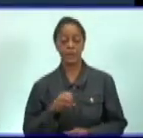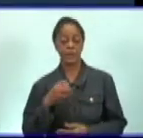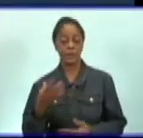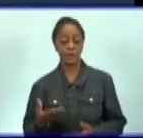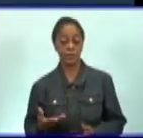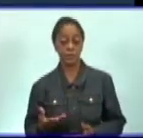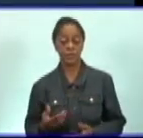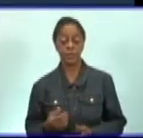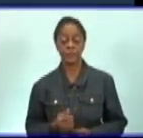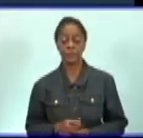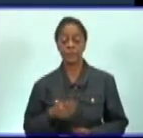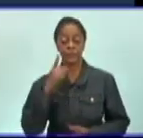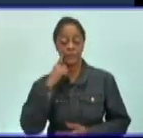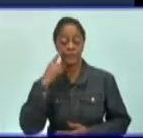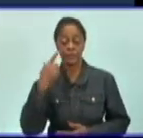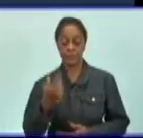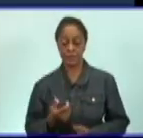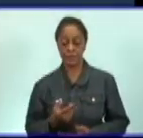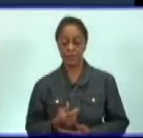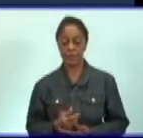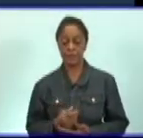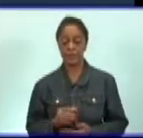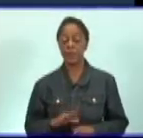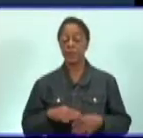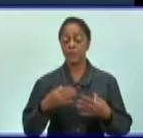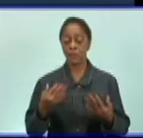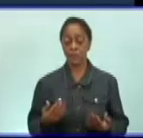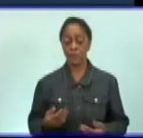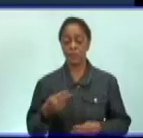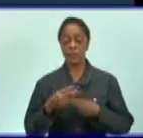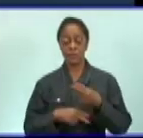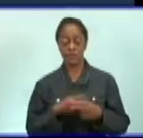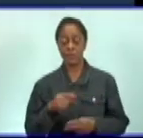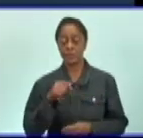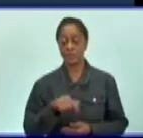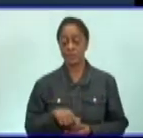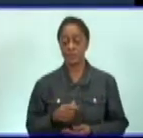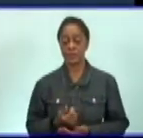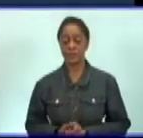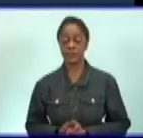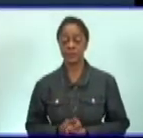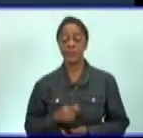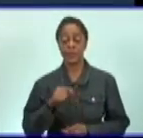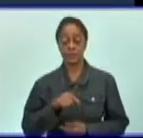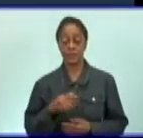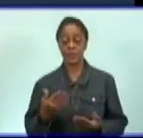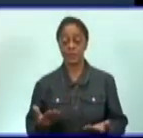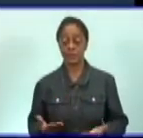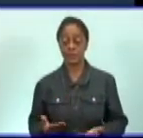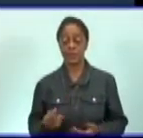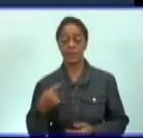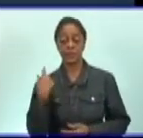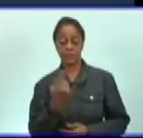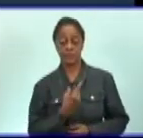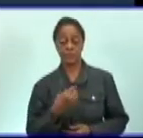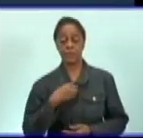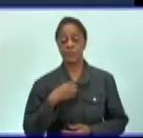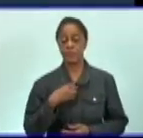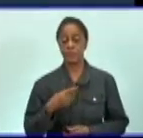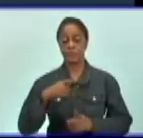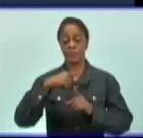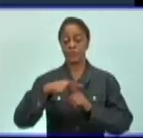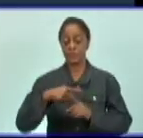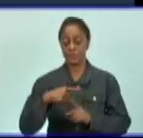es ver cómo se procedería en este caso. En este caso, nosotros tendríamos que